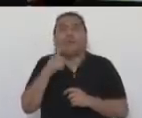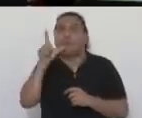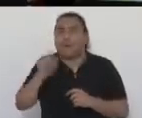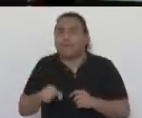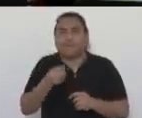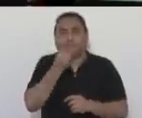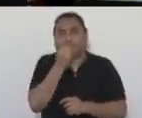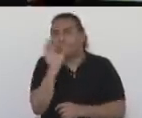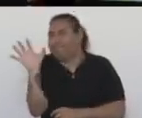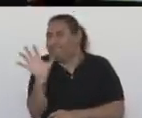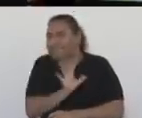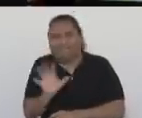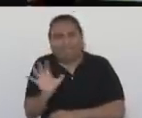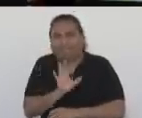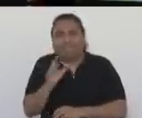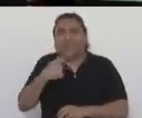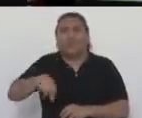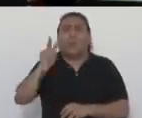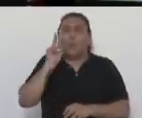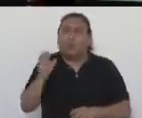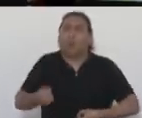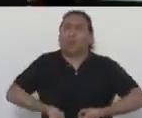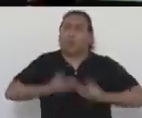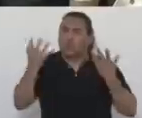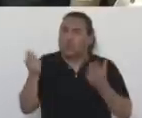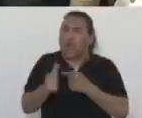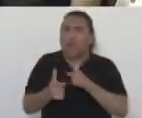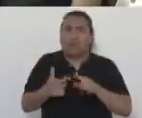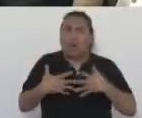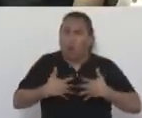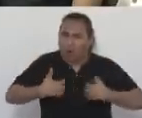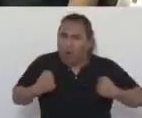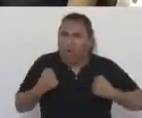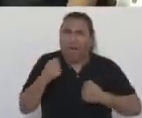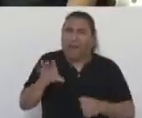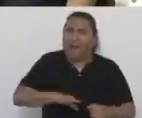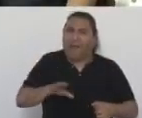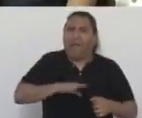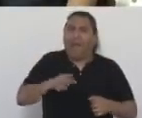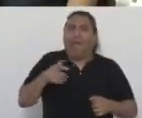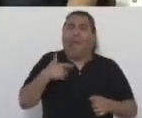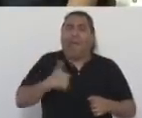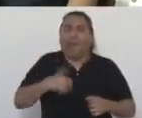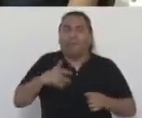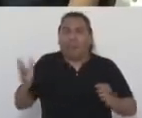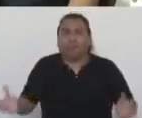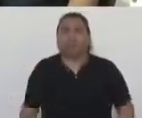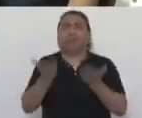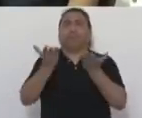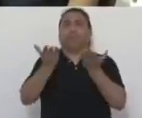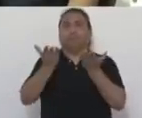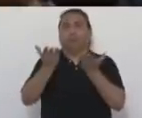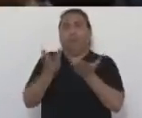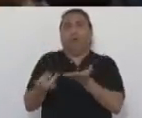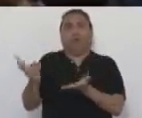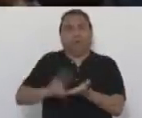extraordinario. Vemos entusiasmo, vemos coraje, vemos ganas de sacar adelante un país tan atormentado.